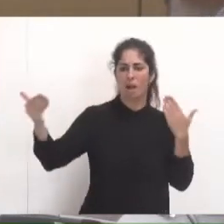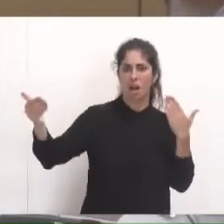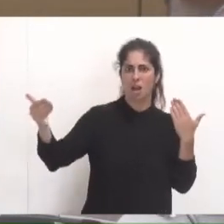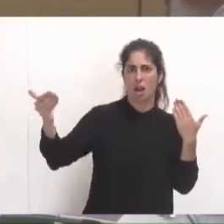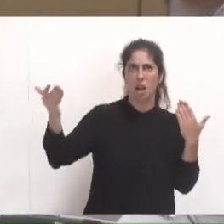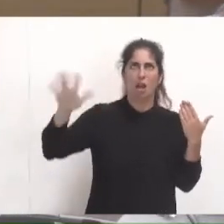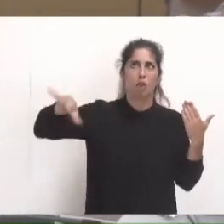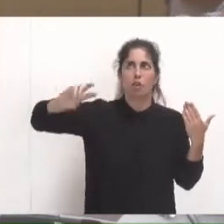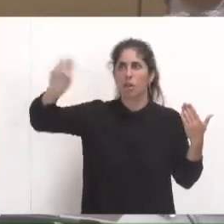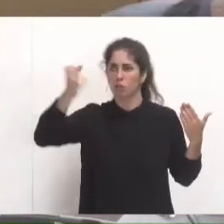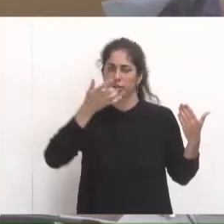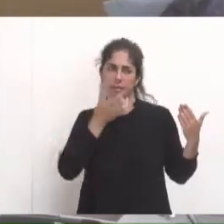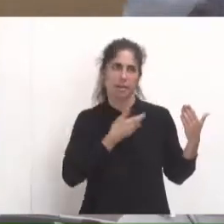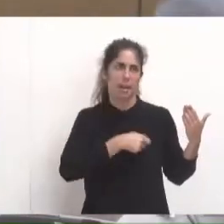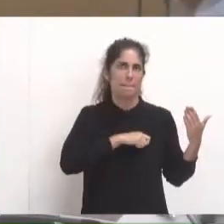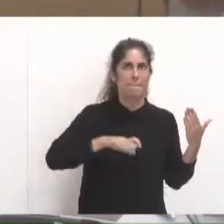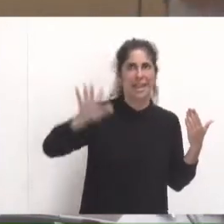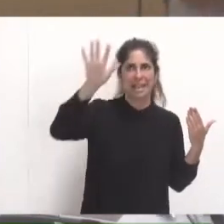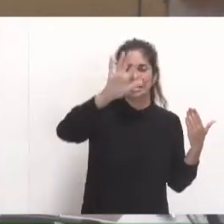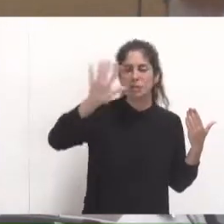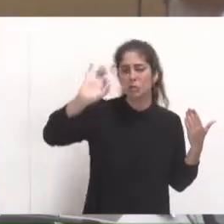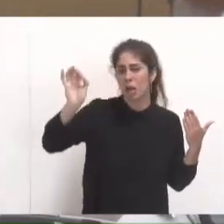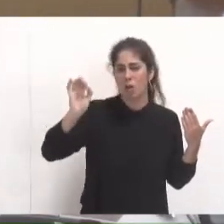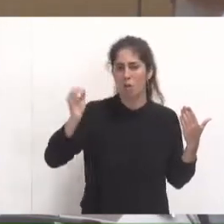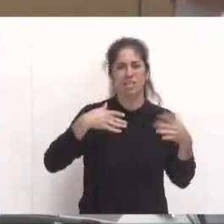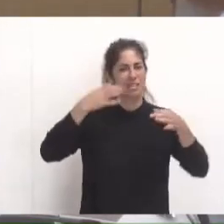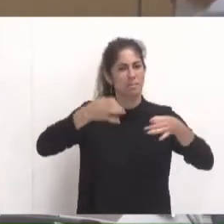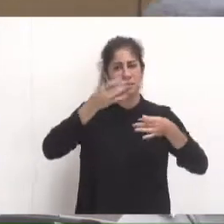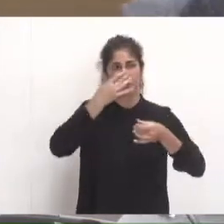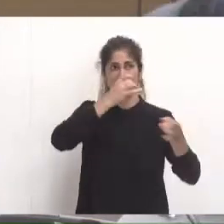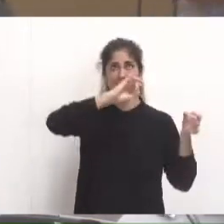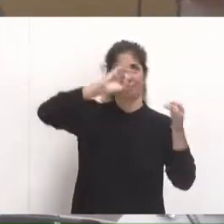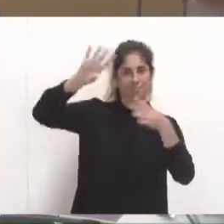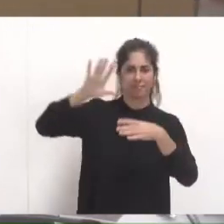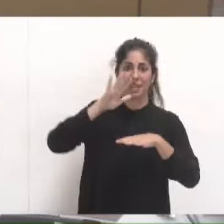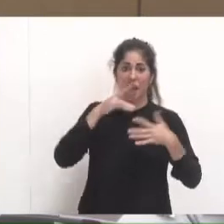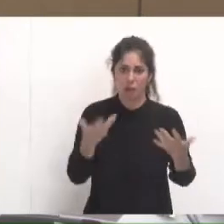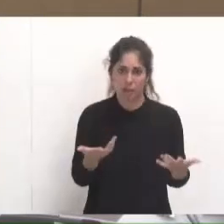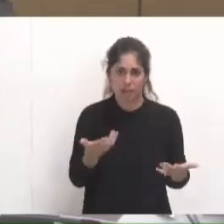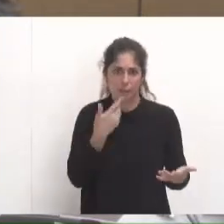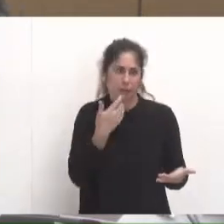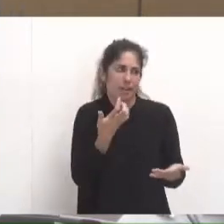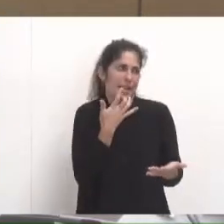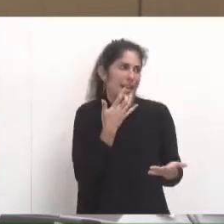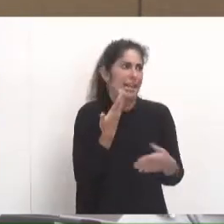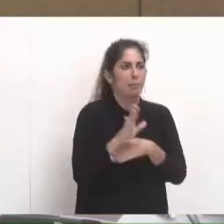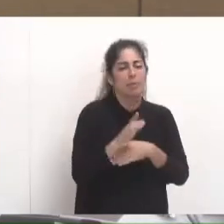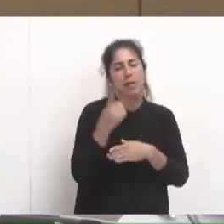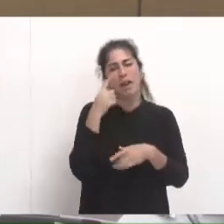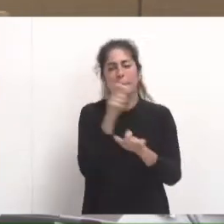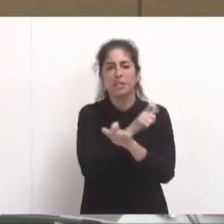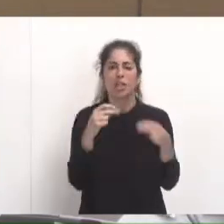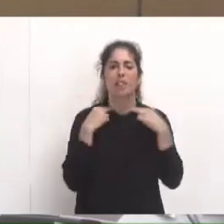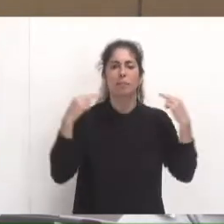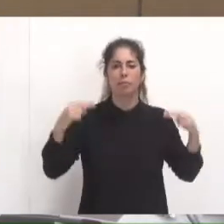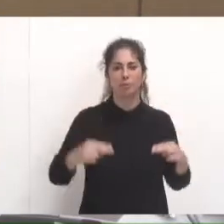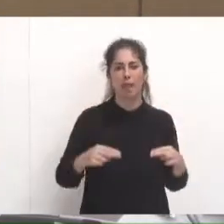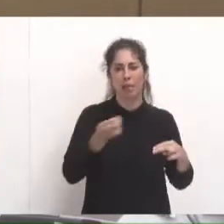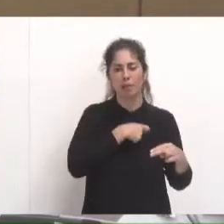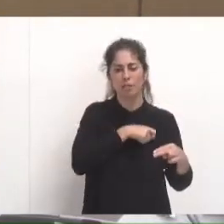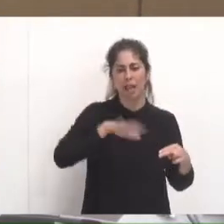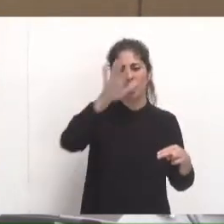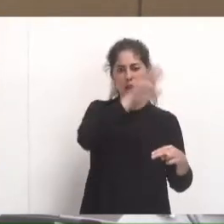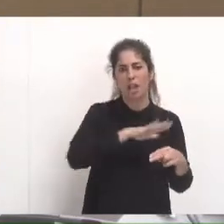la península, y ahora mismo puso el ejemplo que si los diputados a nivel nacional hubieran votado o